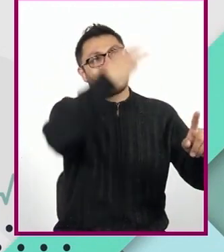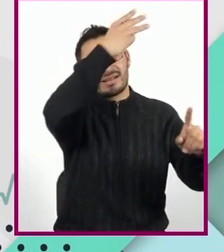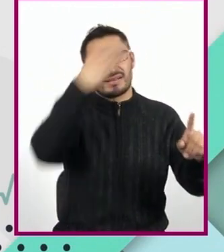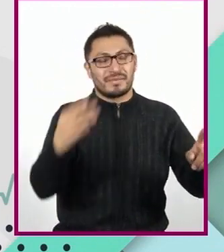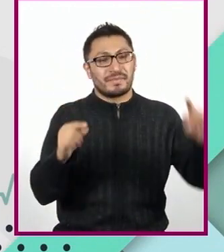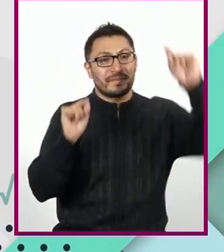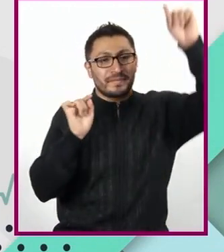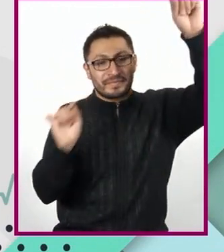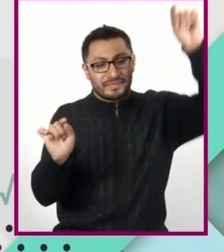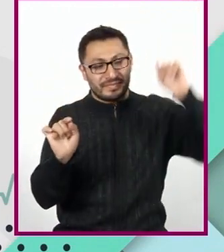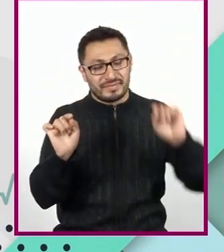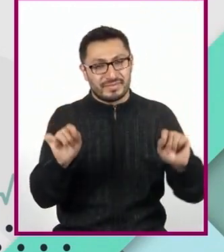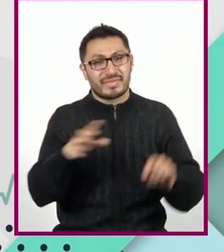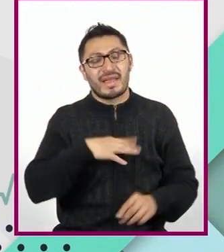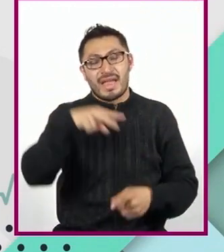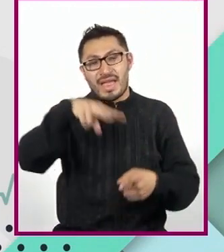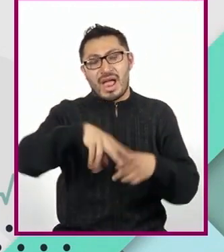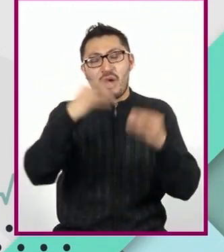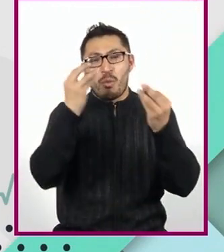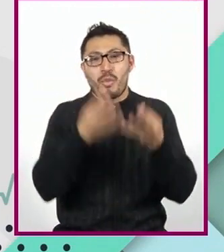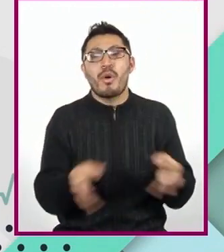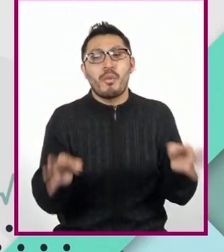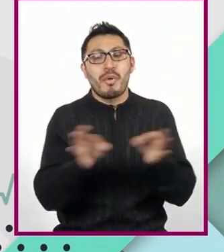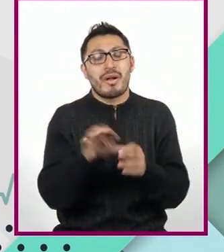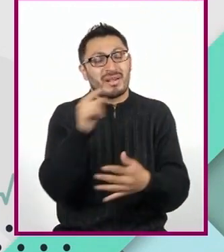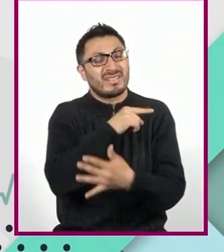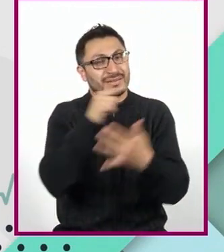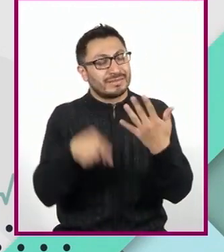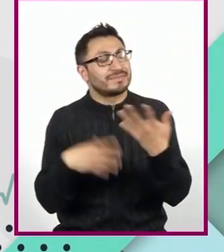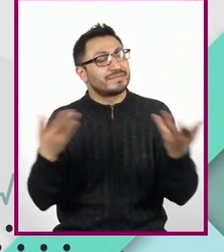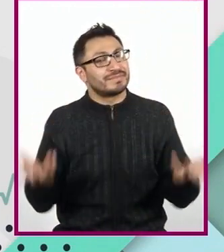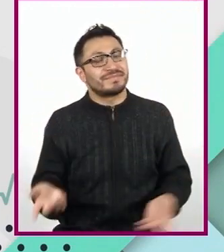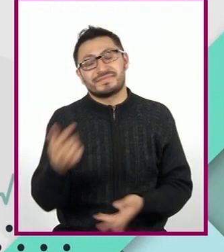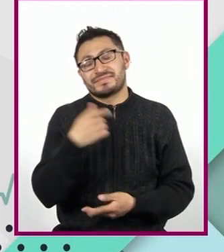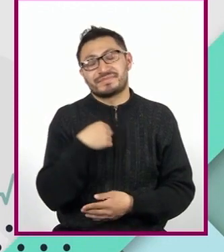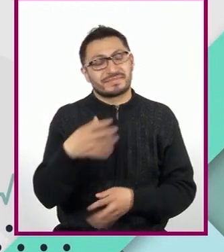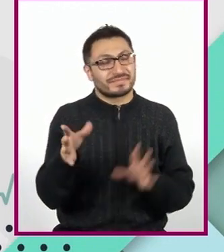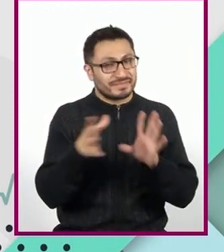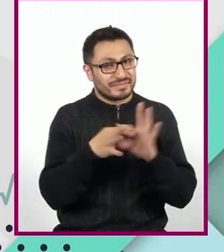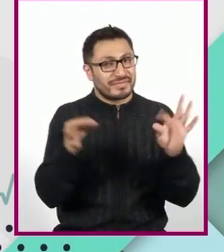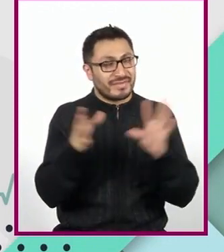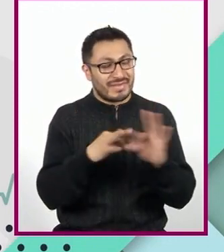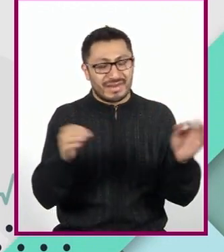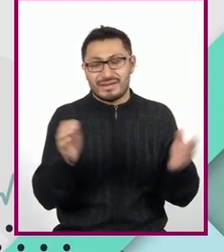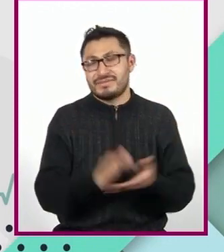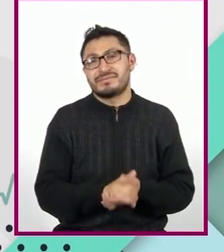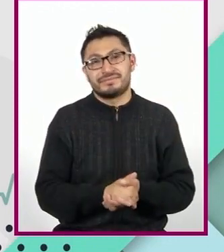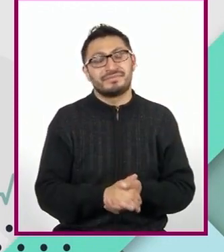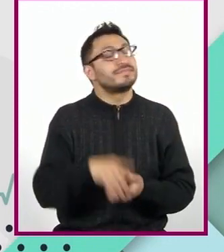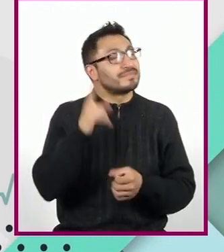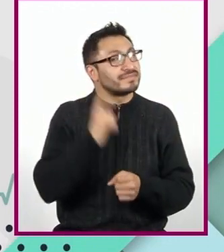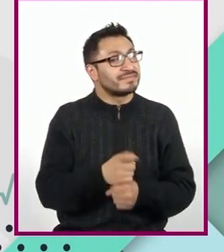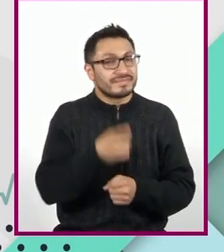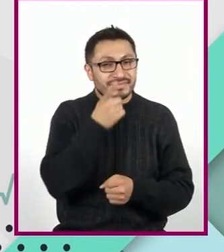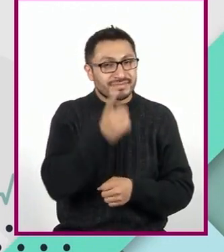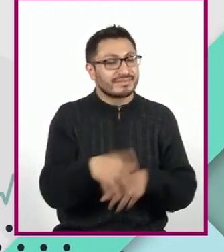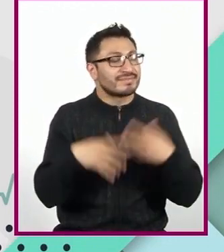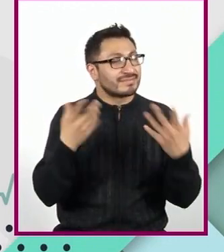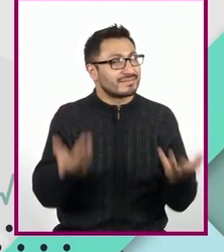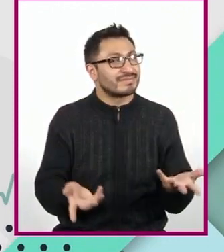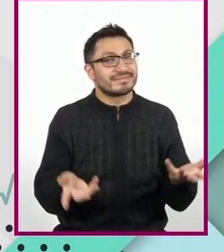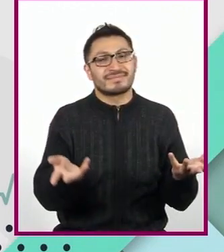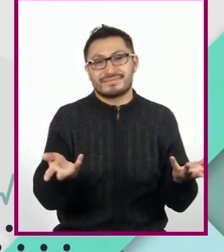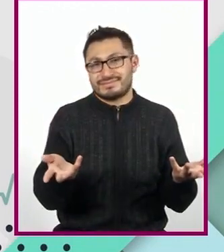Los triángulos son figuras muy importantes por varias situaciones. Trataré de hablar de alguna de ellas. Lo primero que quiero comentarles es